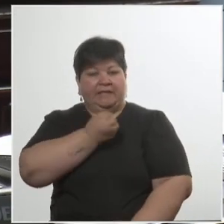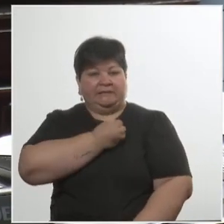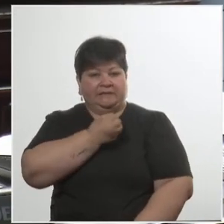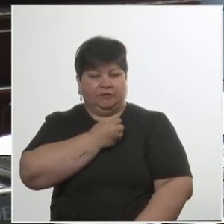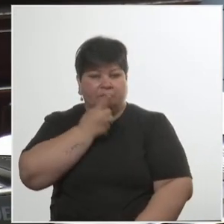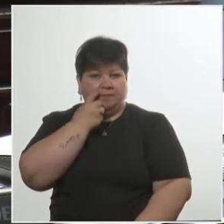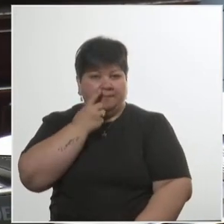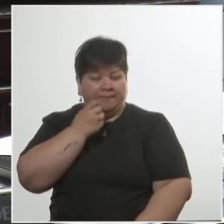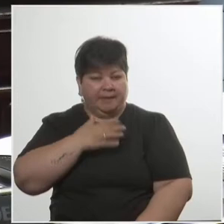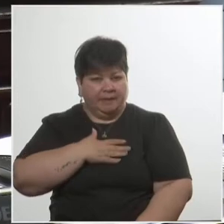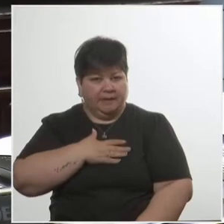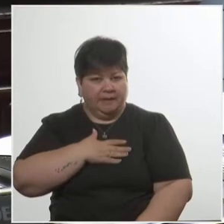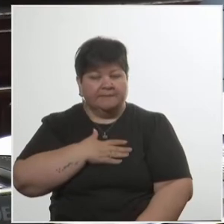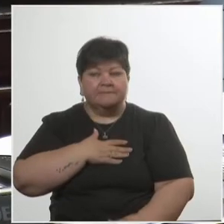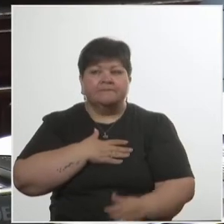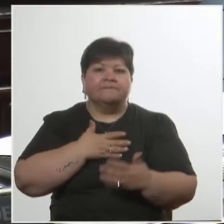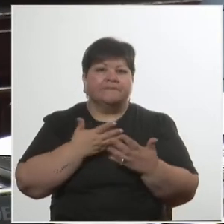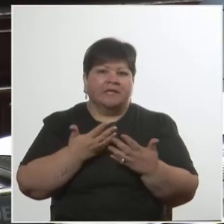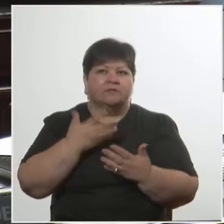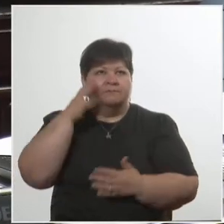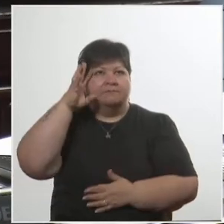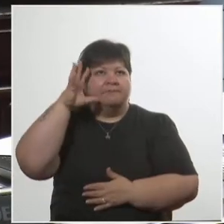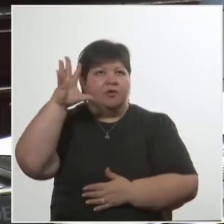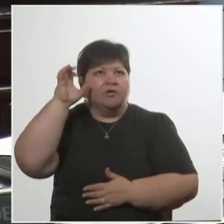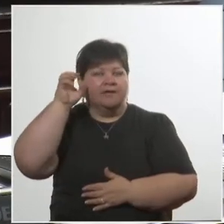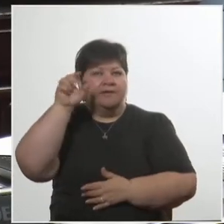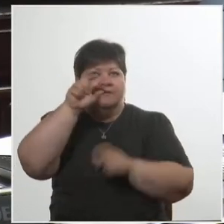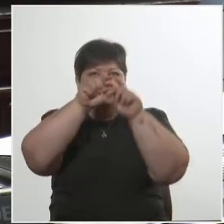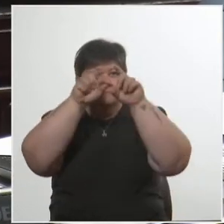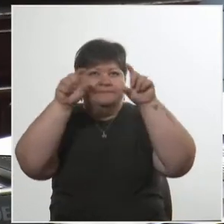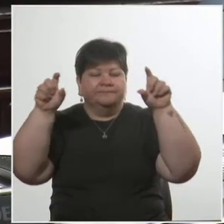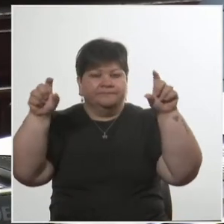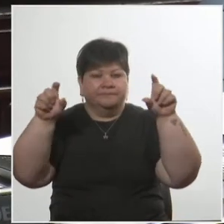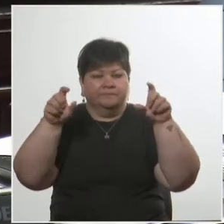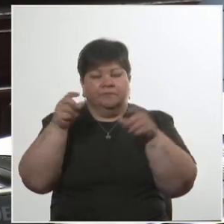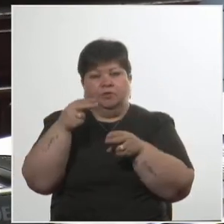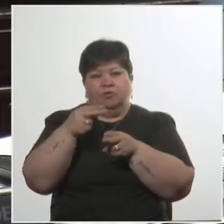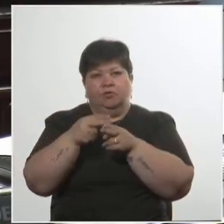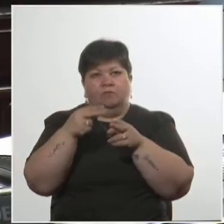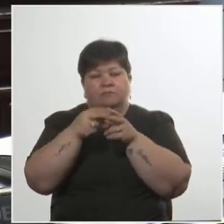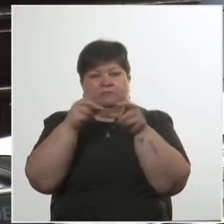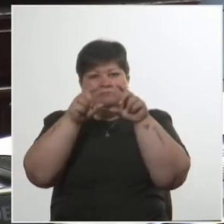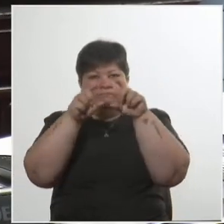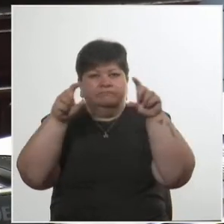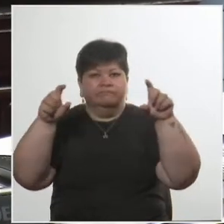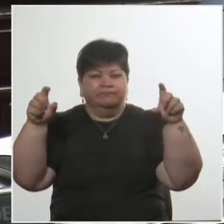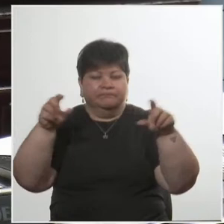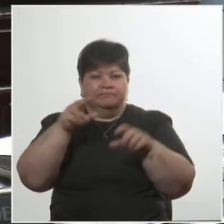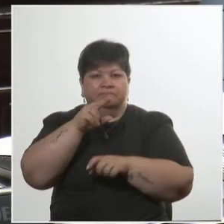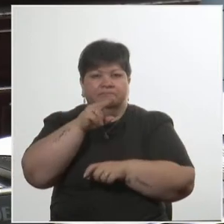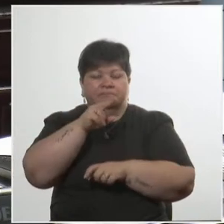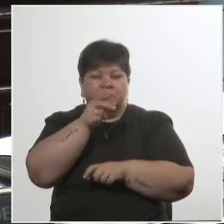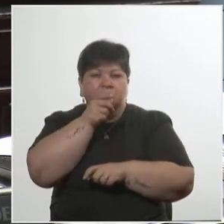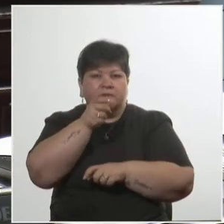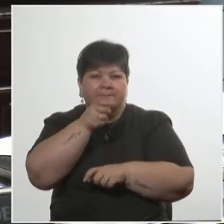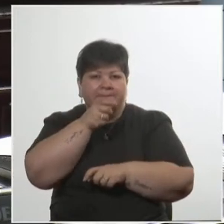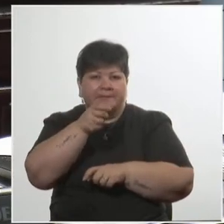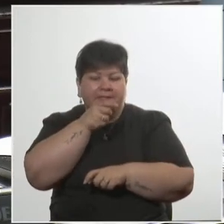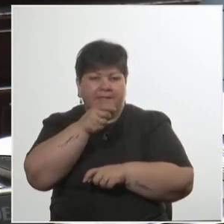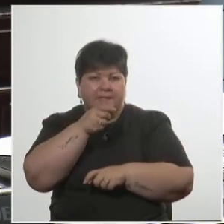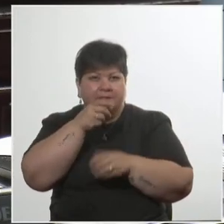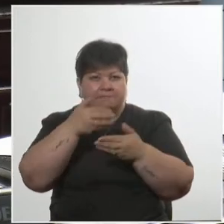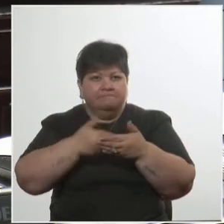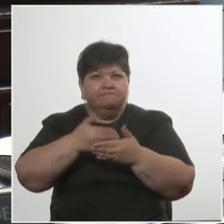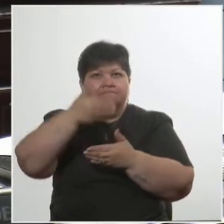mi padre tiene un Memorial su nombre está este inscrito en un monolito mi padre